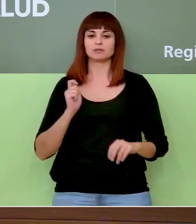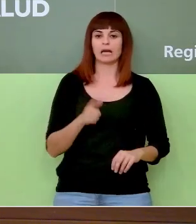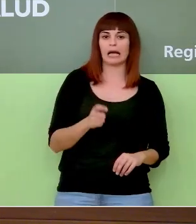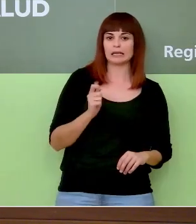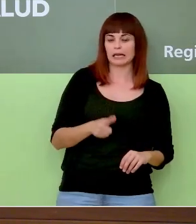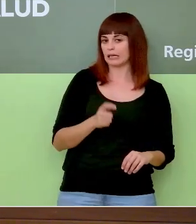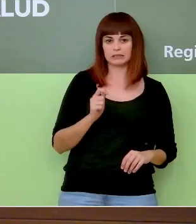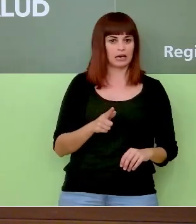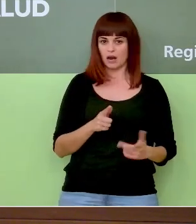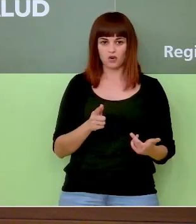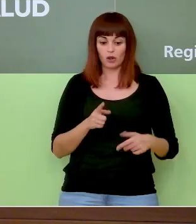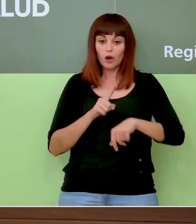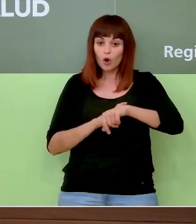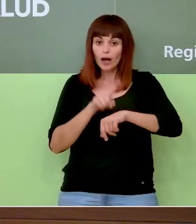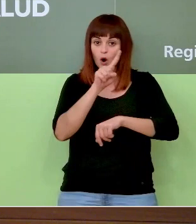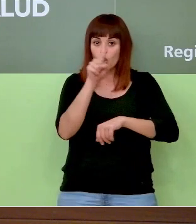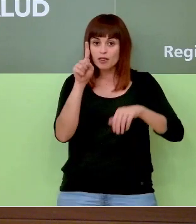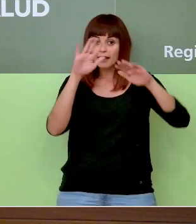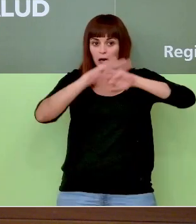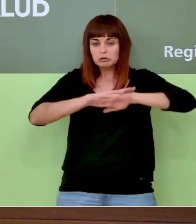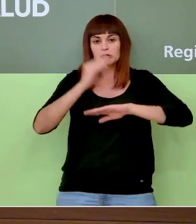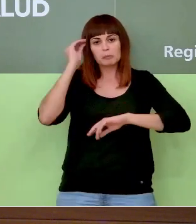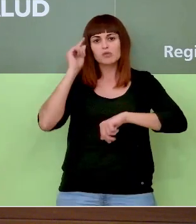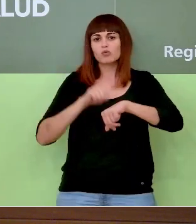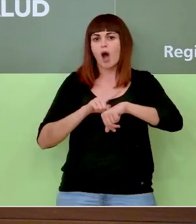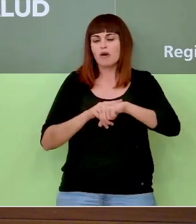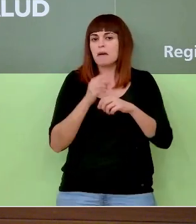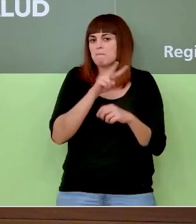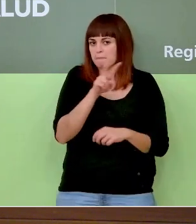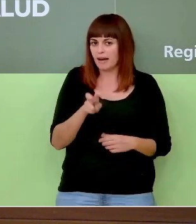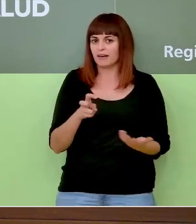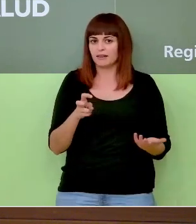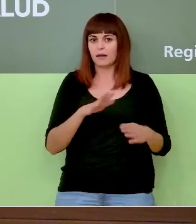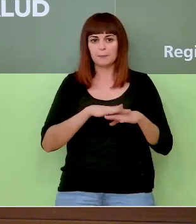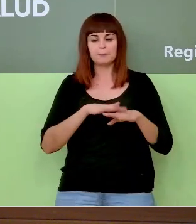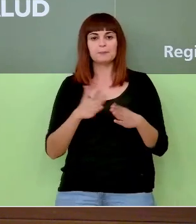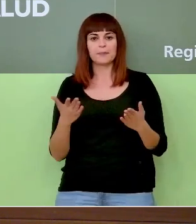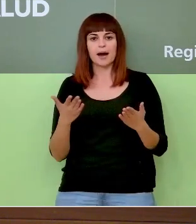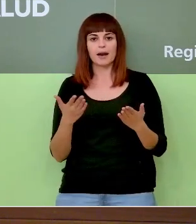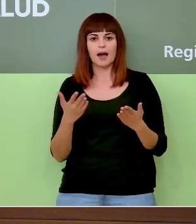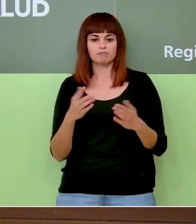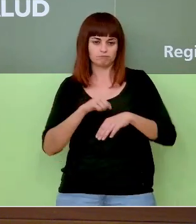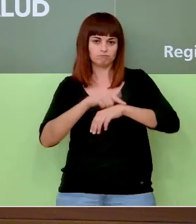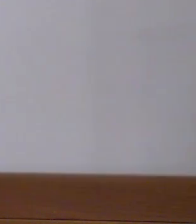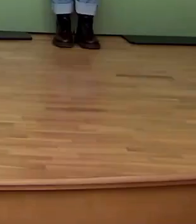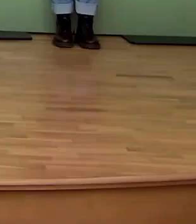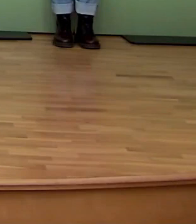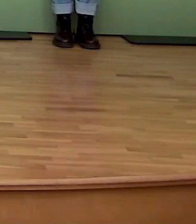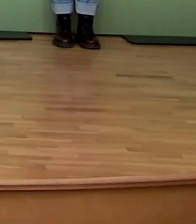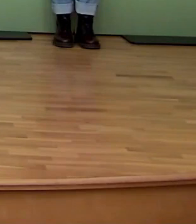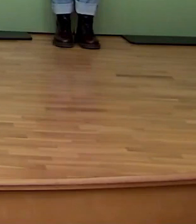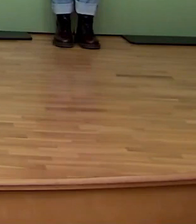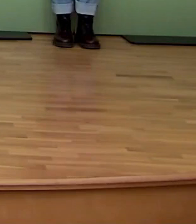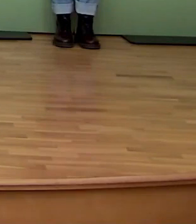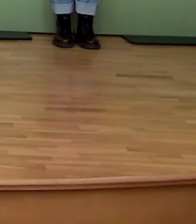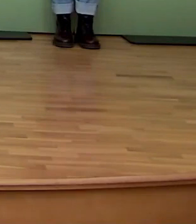lo cual las 11 de la noche es una hora razonable para poder poner ese toque de queda. ¿Razonable según